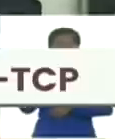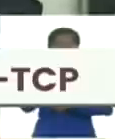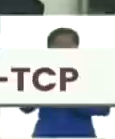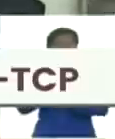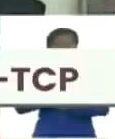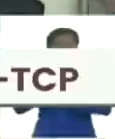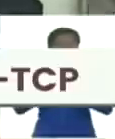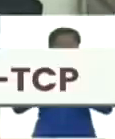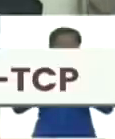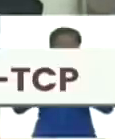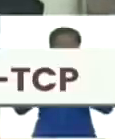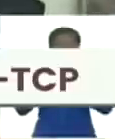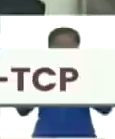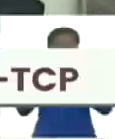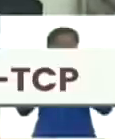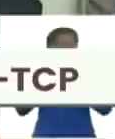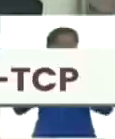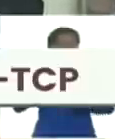personas